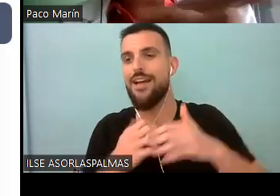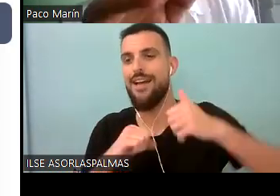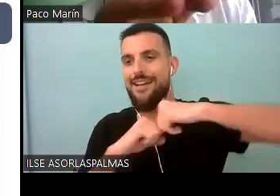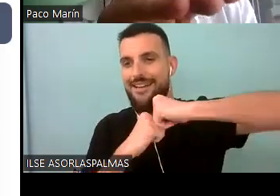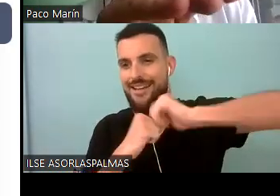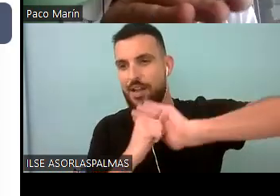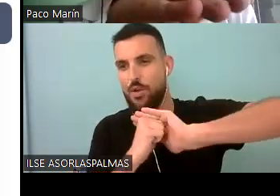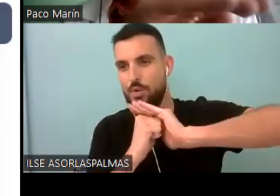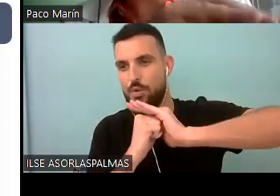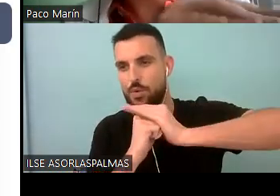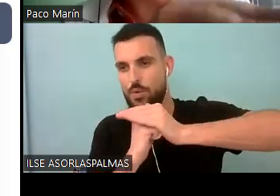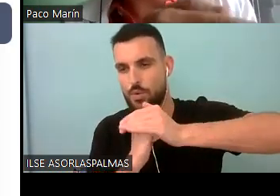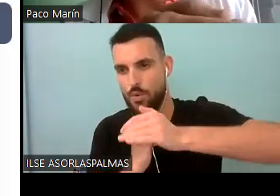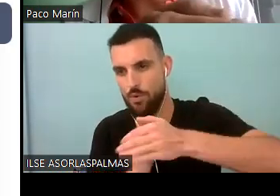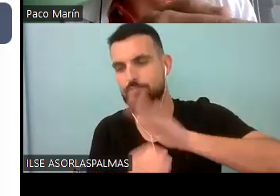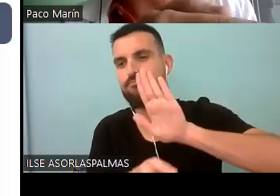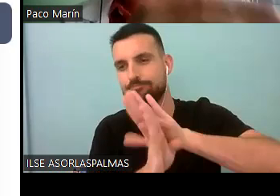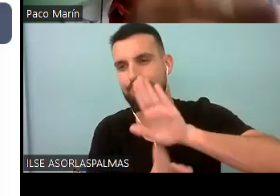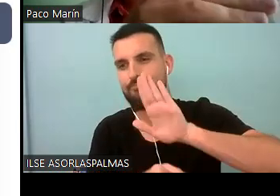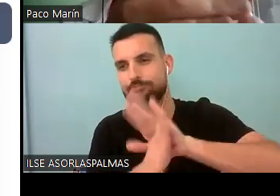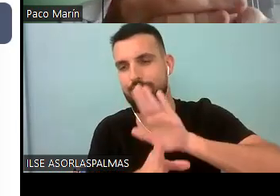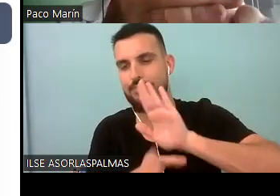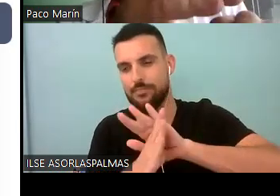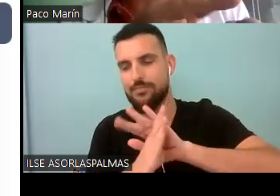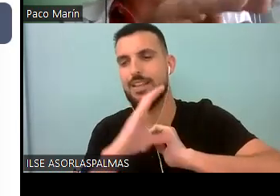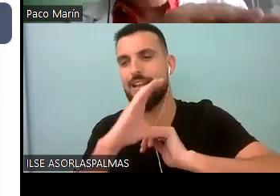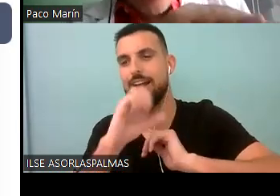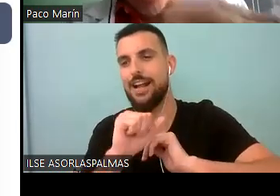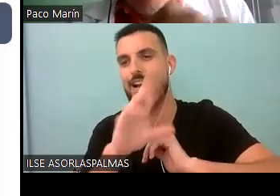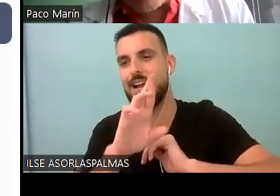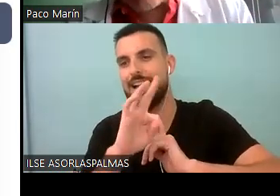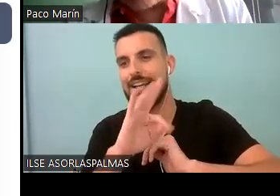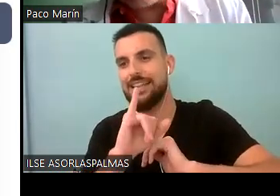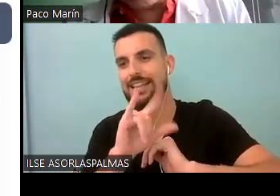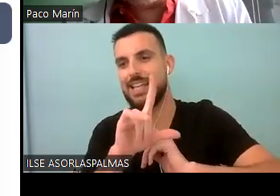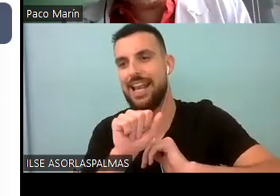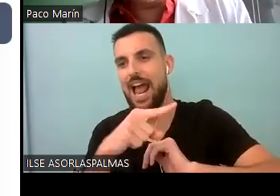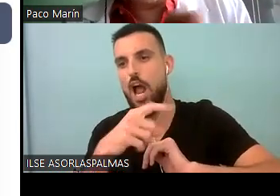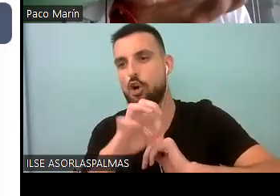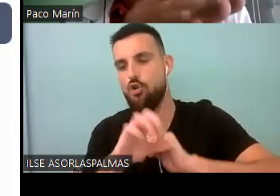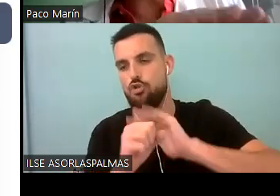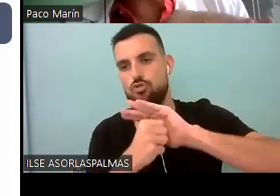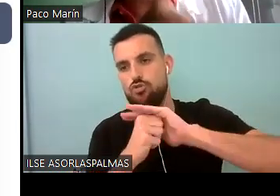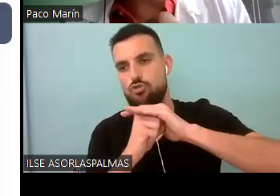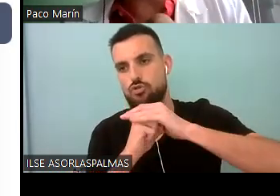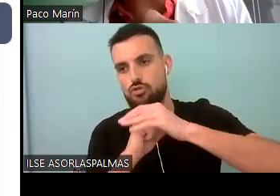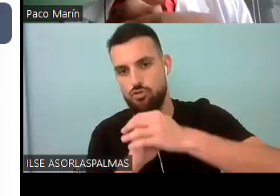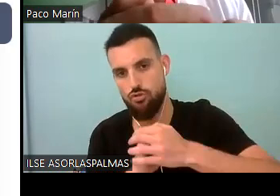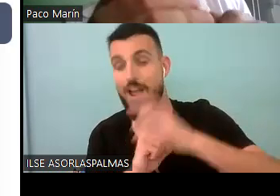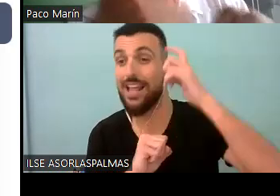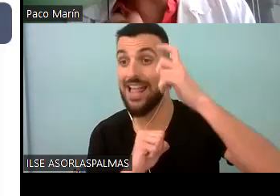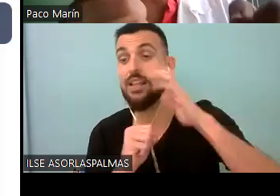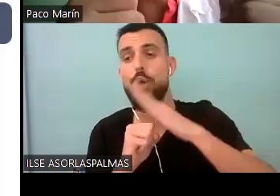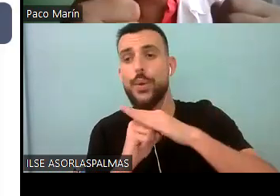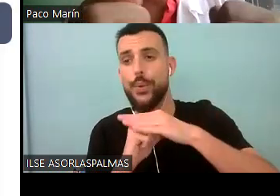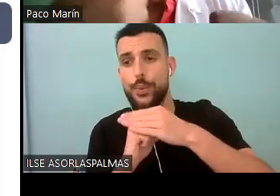Es decir, lo que pretendemos es mantener ese cartílago articular de manera que no se degrade, si es posible que no se degrade, y